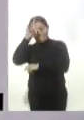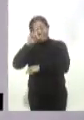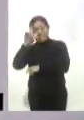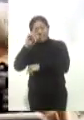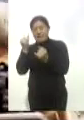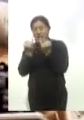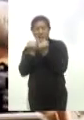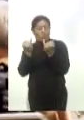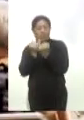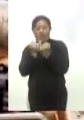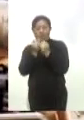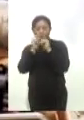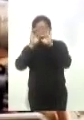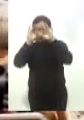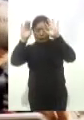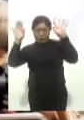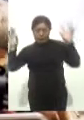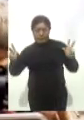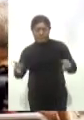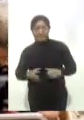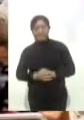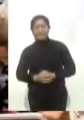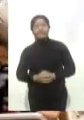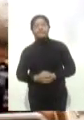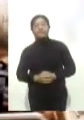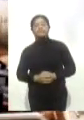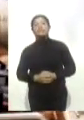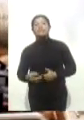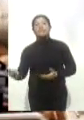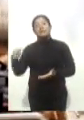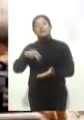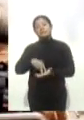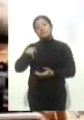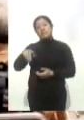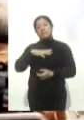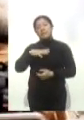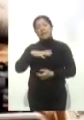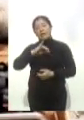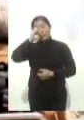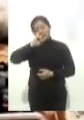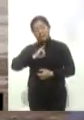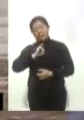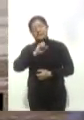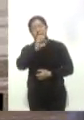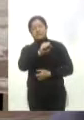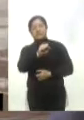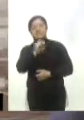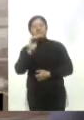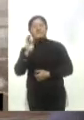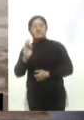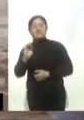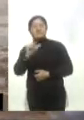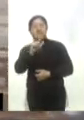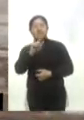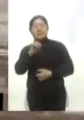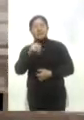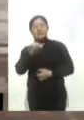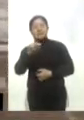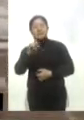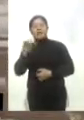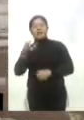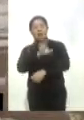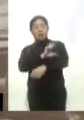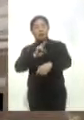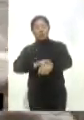adecuada. Durante el evento estuvieron presentes la secretaria de Planeación y Finanzas, Alejandra Nandeislas, el coordinador